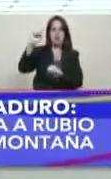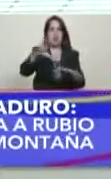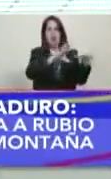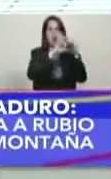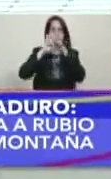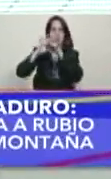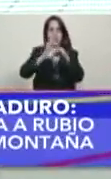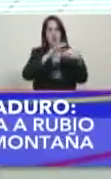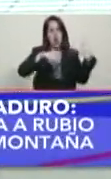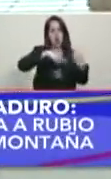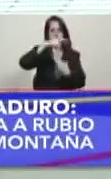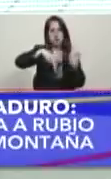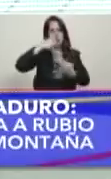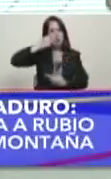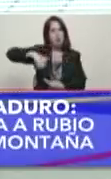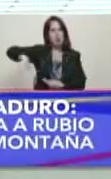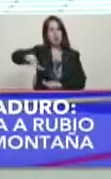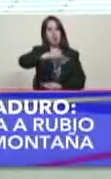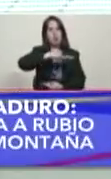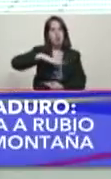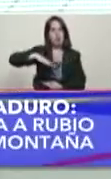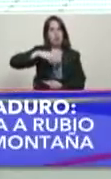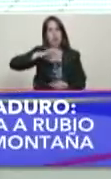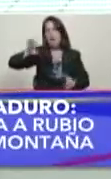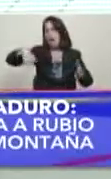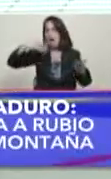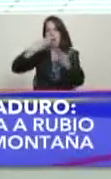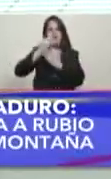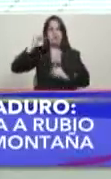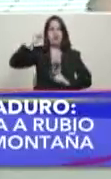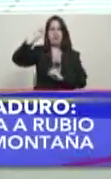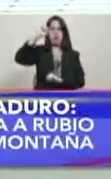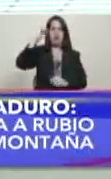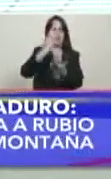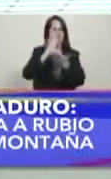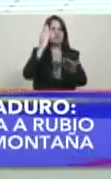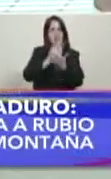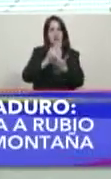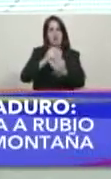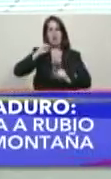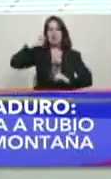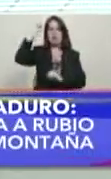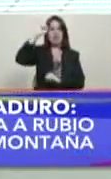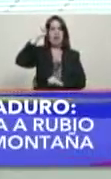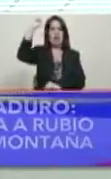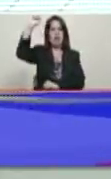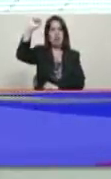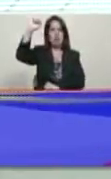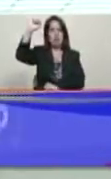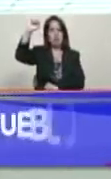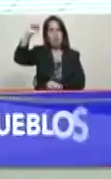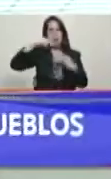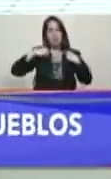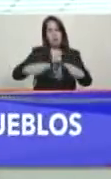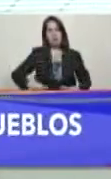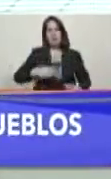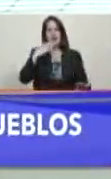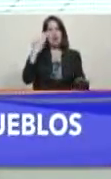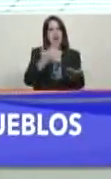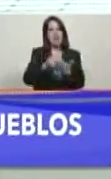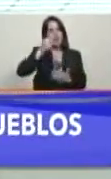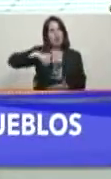revolucionaria de los pueblos hasta la victoria siempre venceremos humanidad gracias